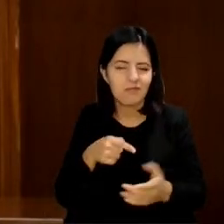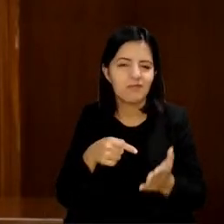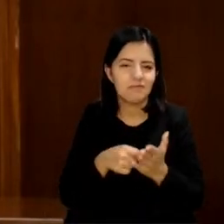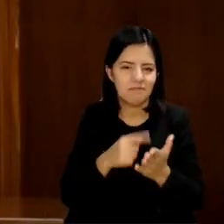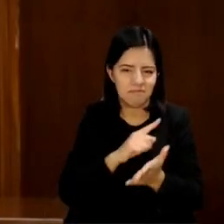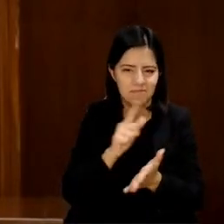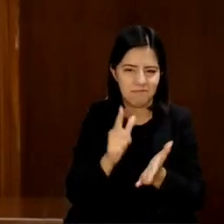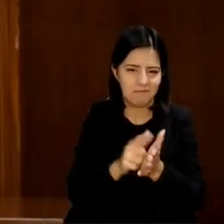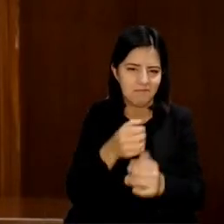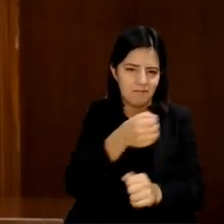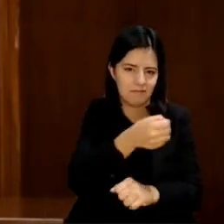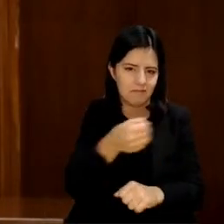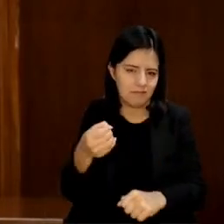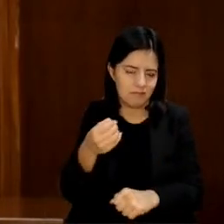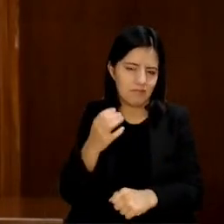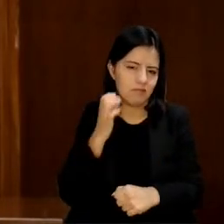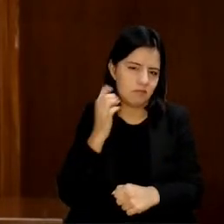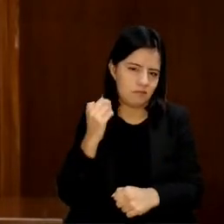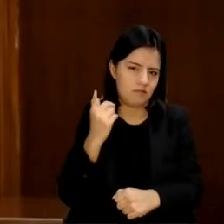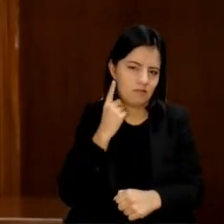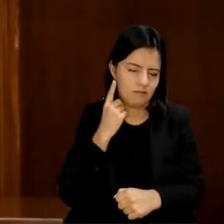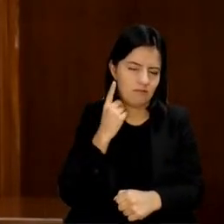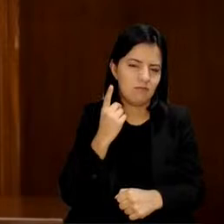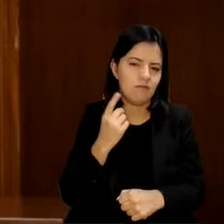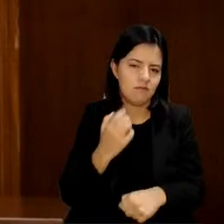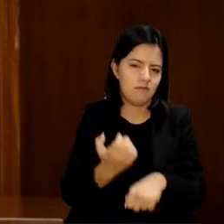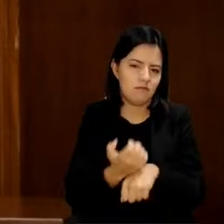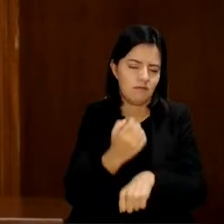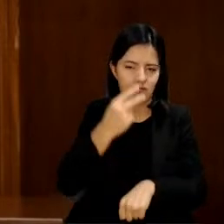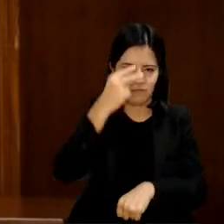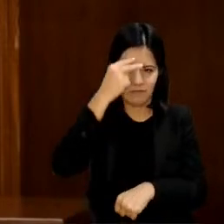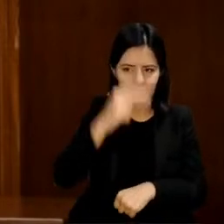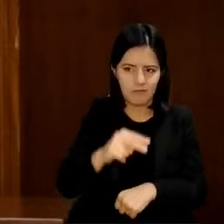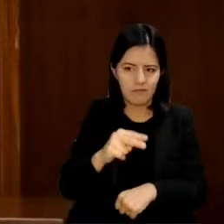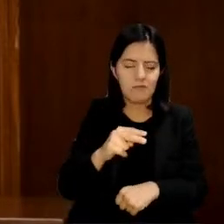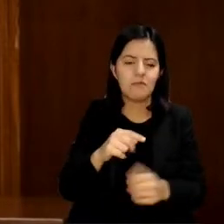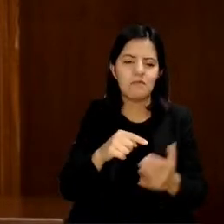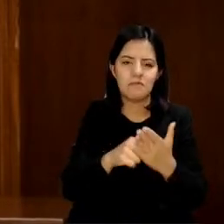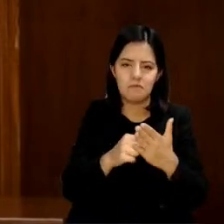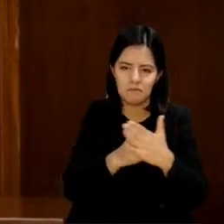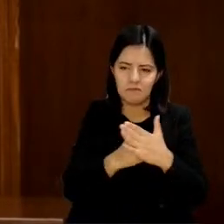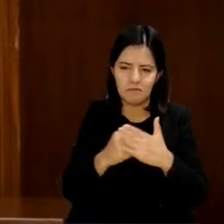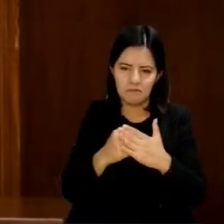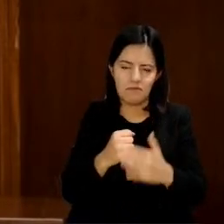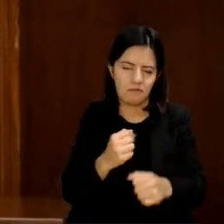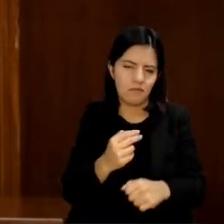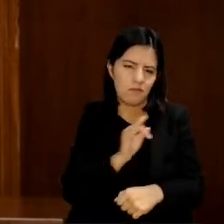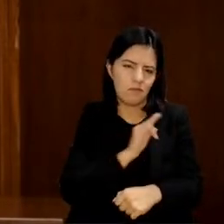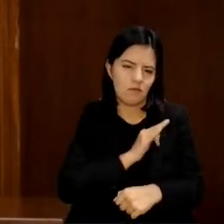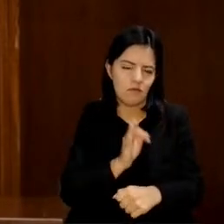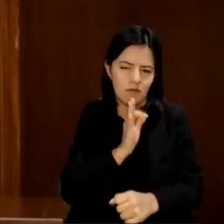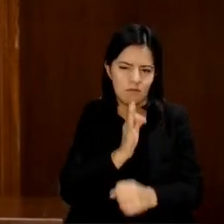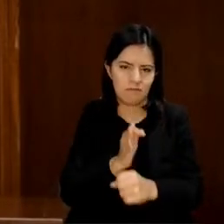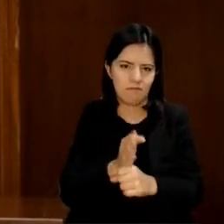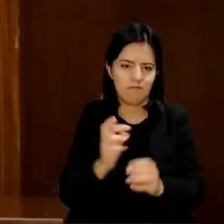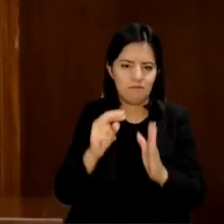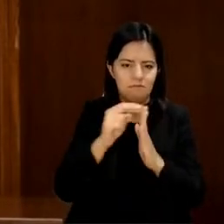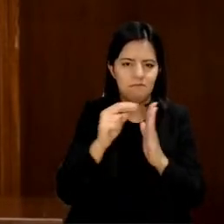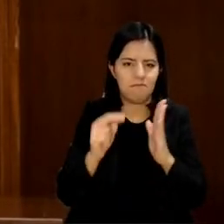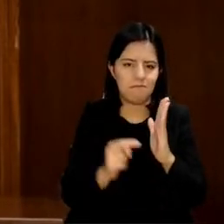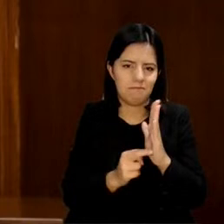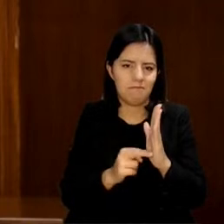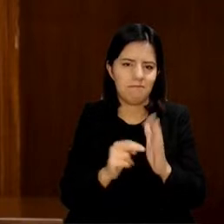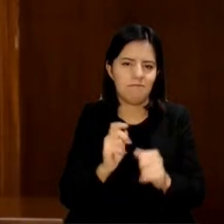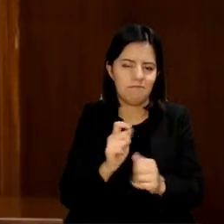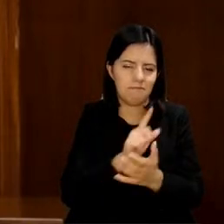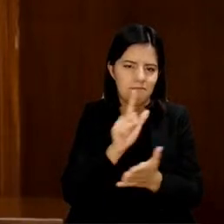Ley Orgánica del Poder Legislativo del Estado Libre y Soberano de México, en relación con lo señalado en el Reglamento del Poder Legislativo del